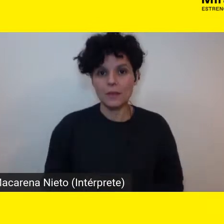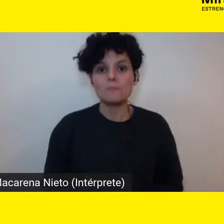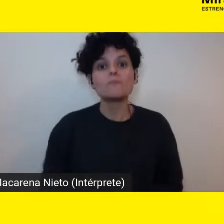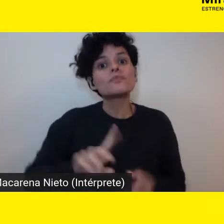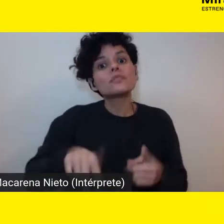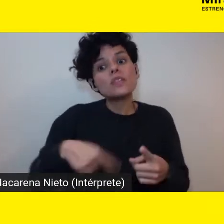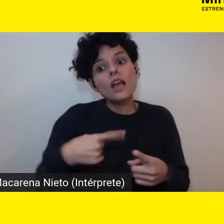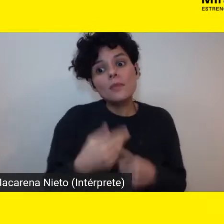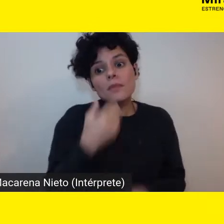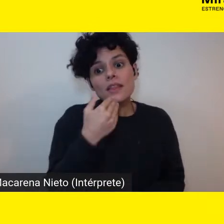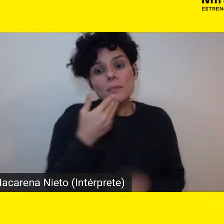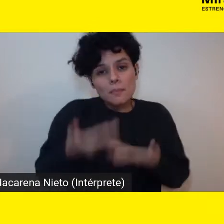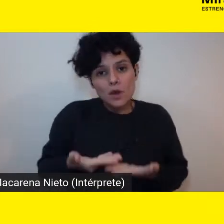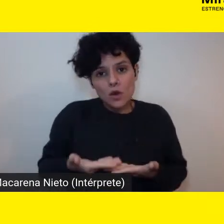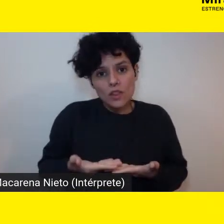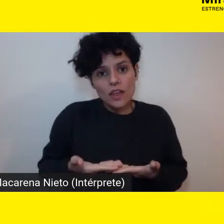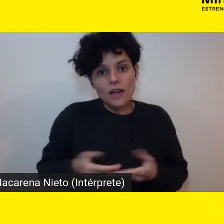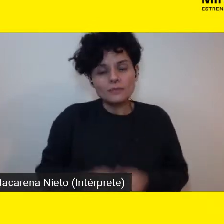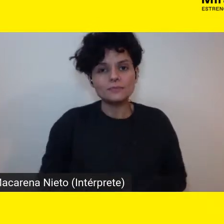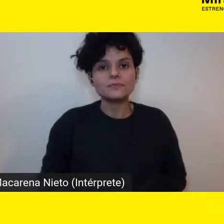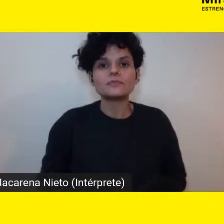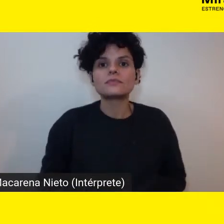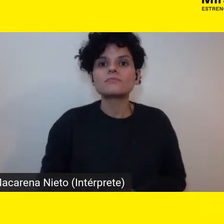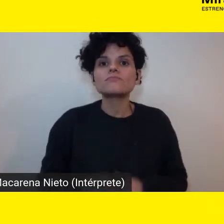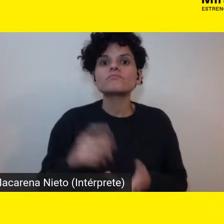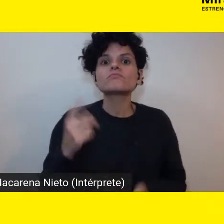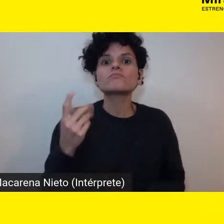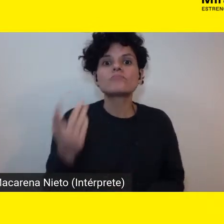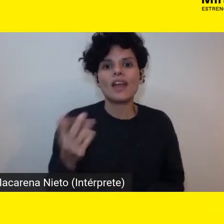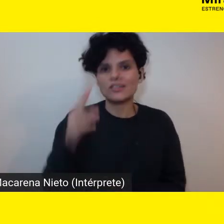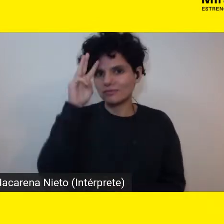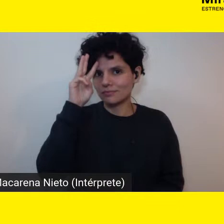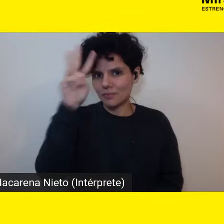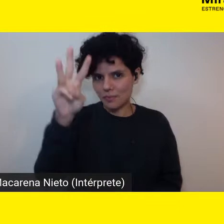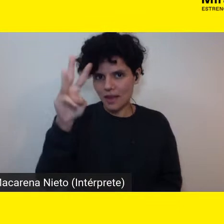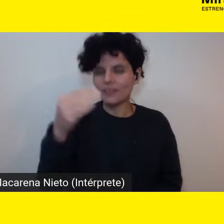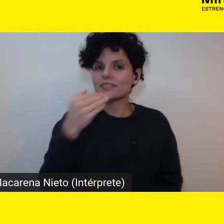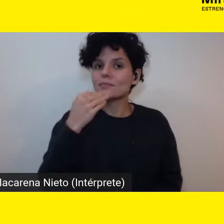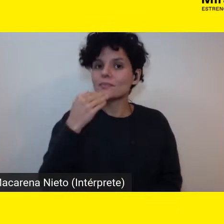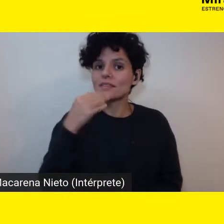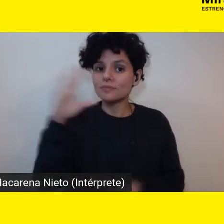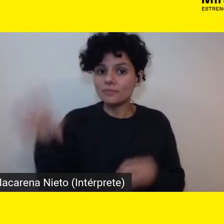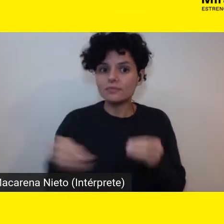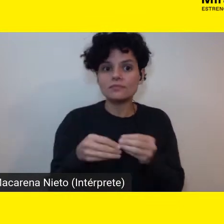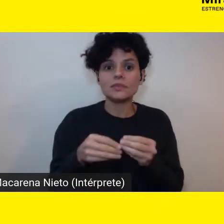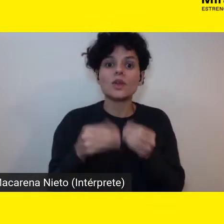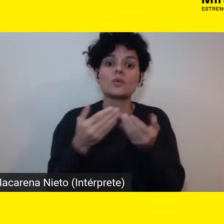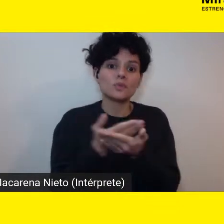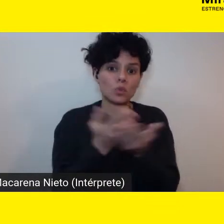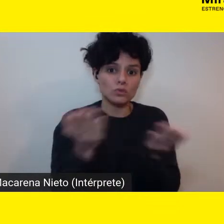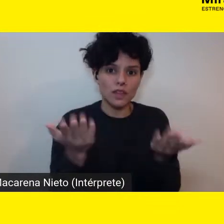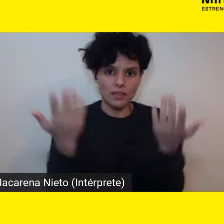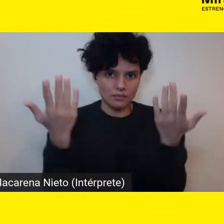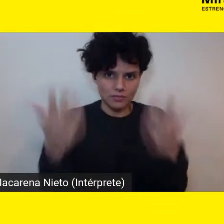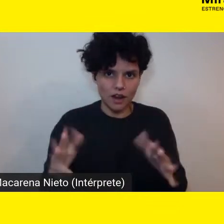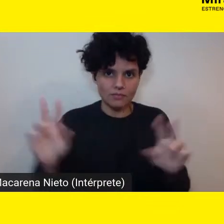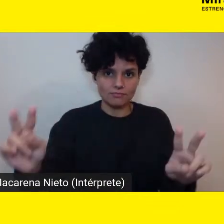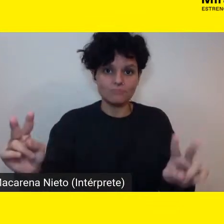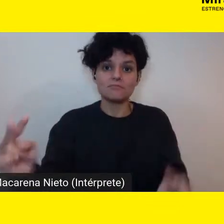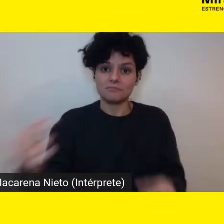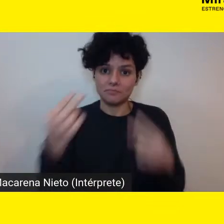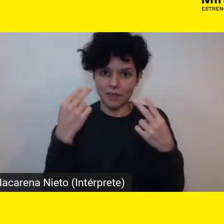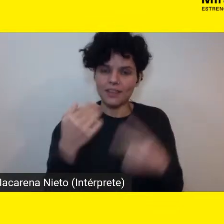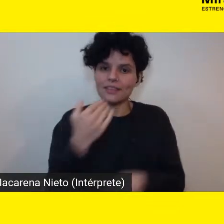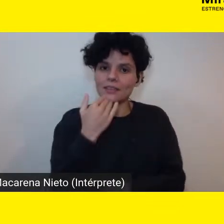Además, contamos en el panel con Macarena Nieto, a quien ustedes pueden ver también